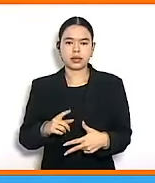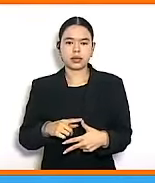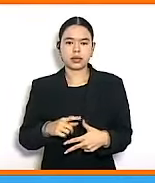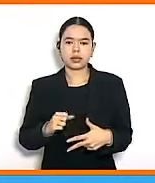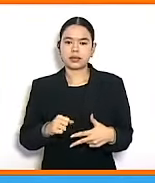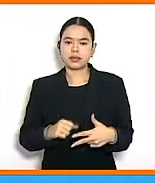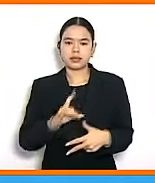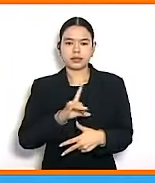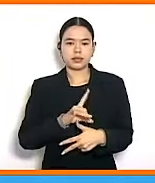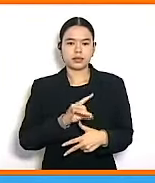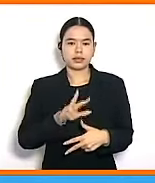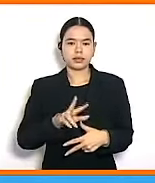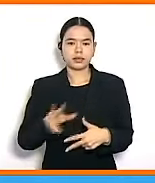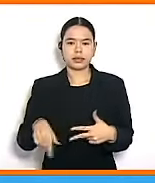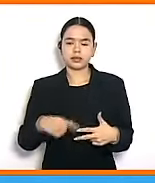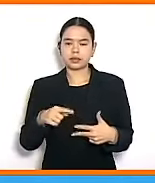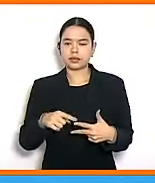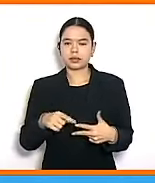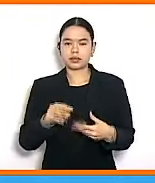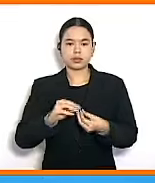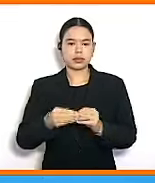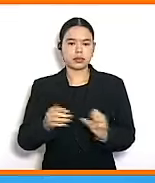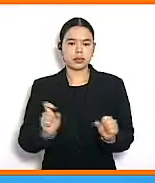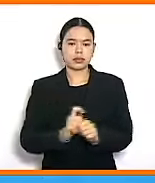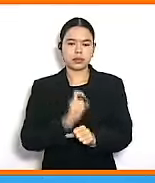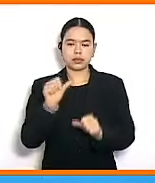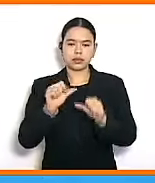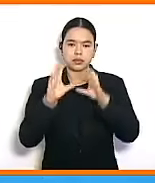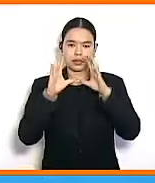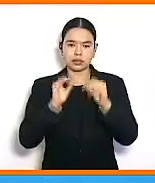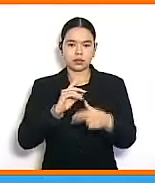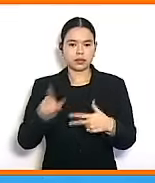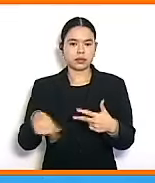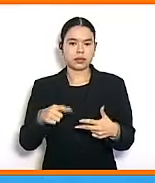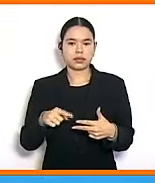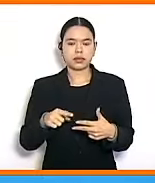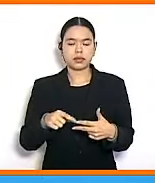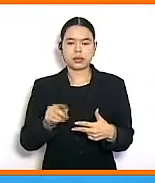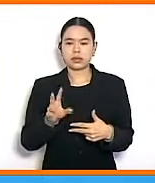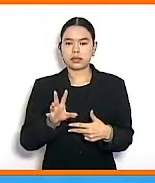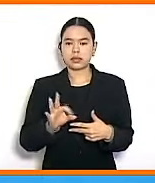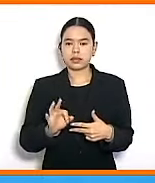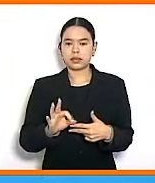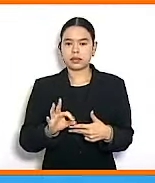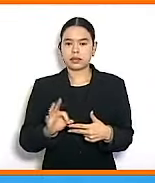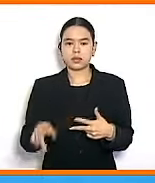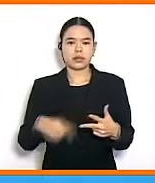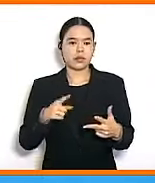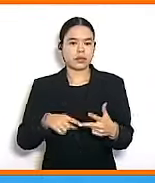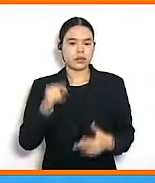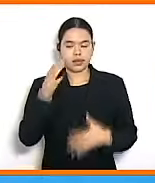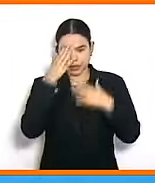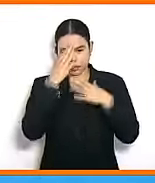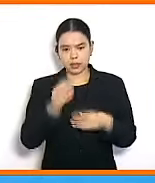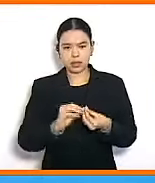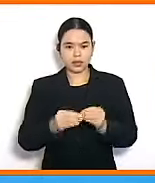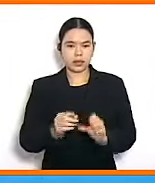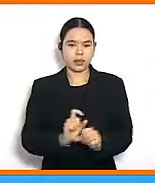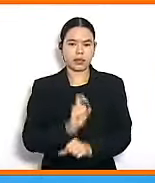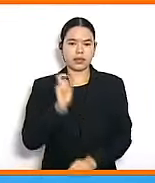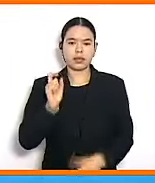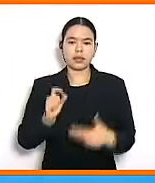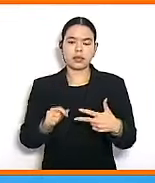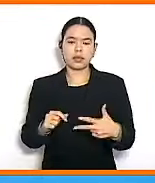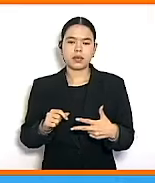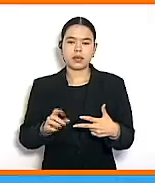el 83. Segundo número seleccionado para esta noche es el 19. Tercer y decisivo número ganador,